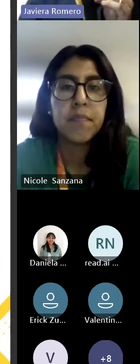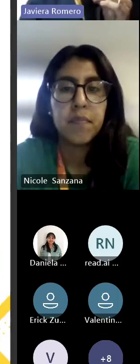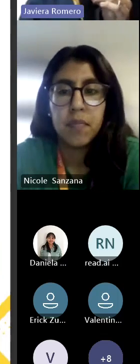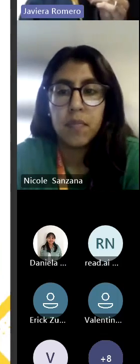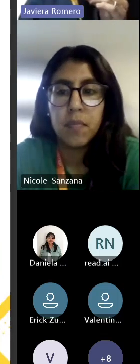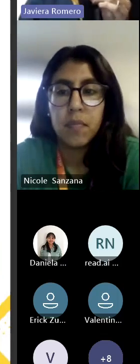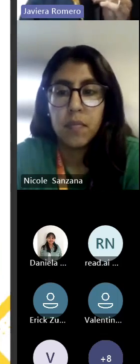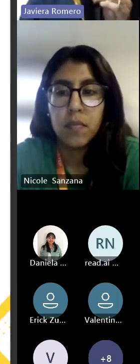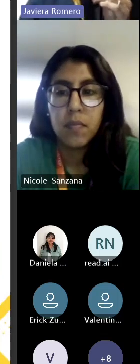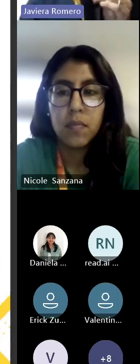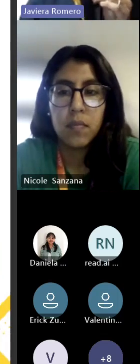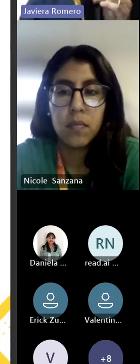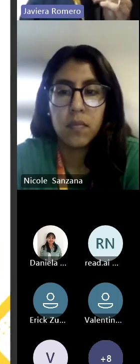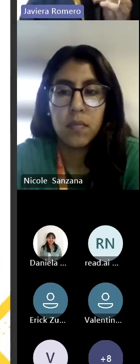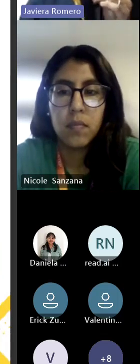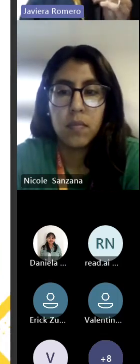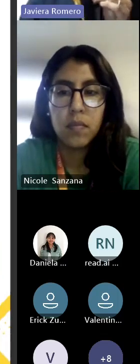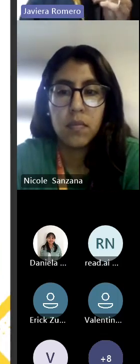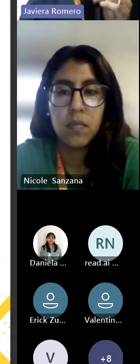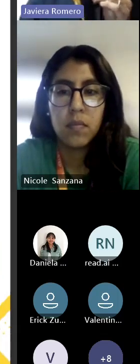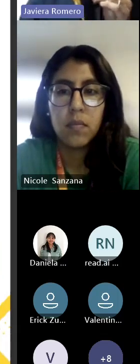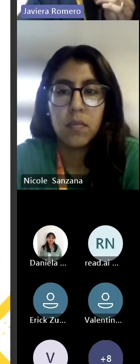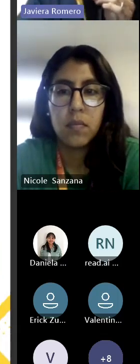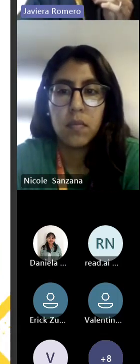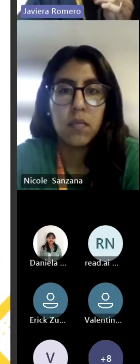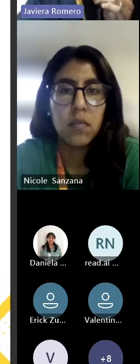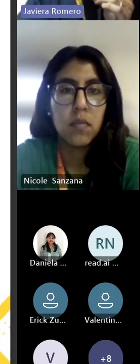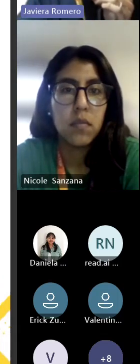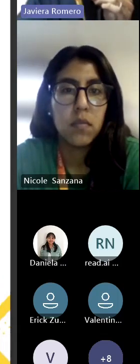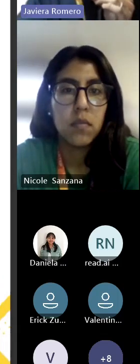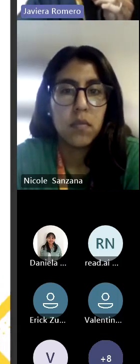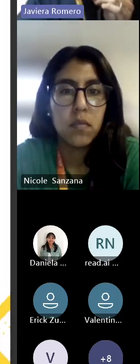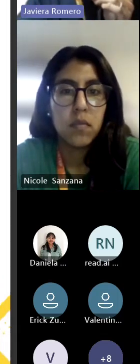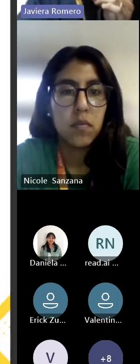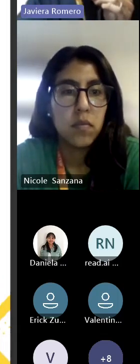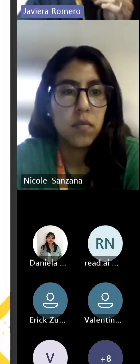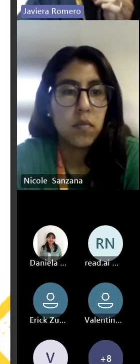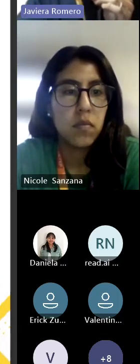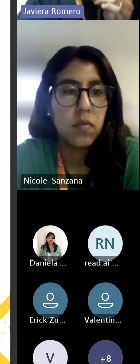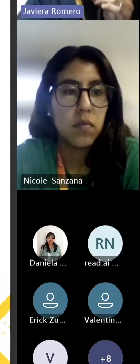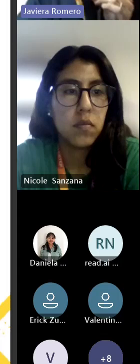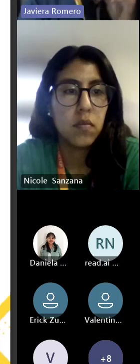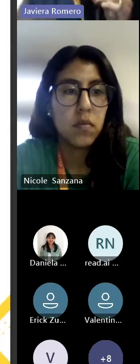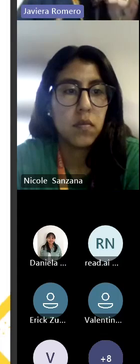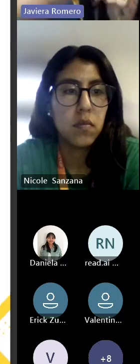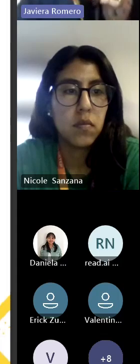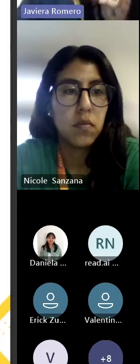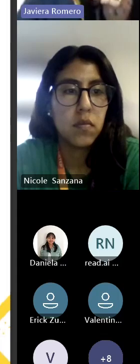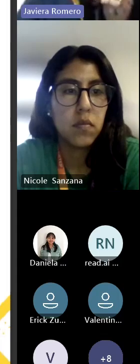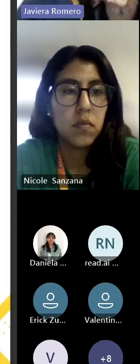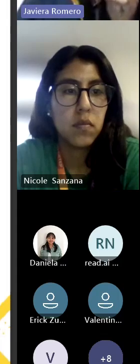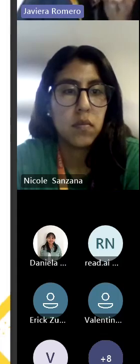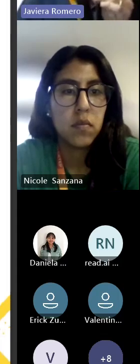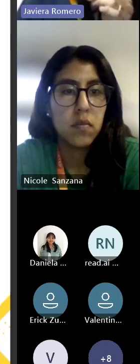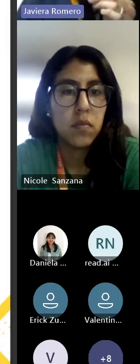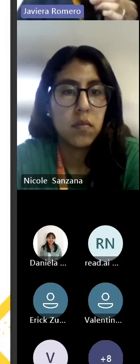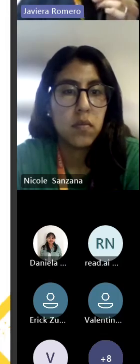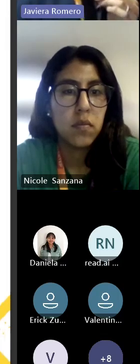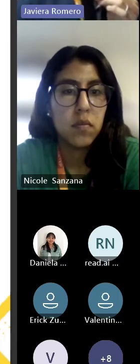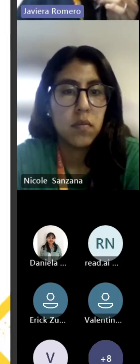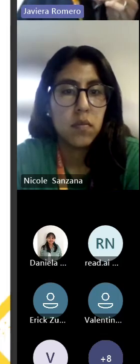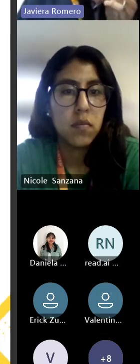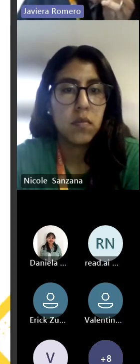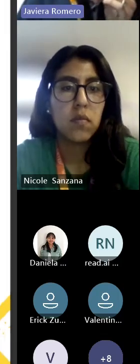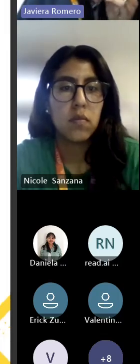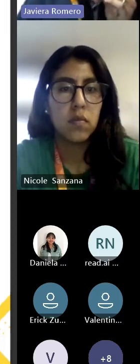pero igual es importante como considerar los distintos elementos que están como pasando cada año